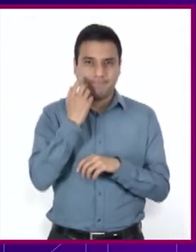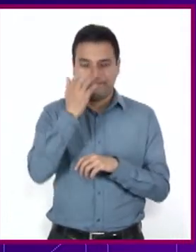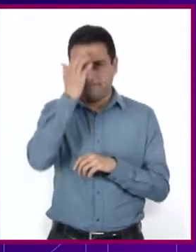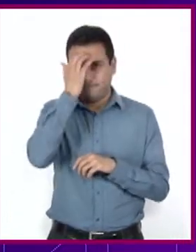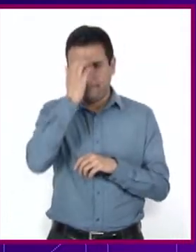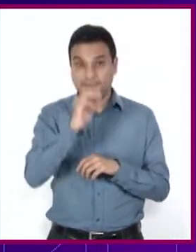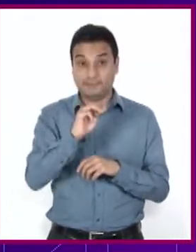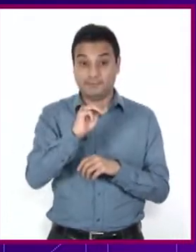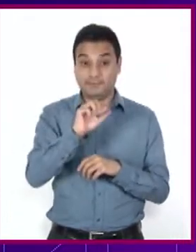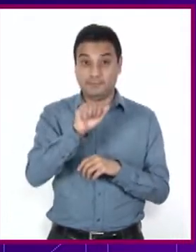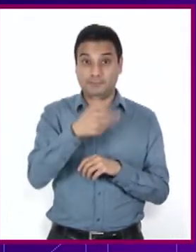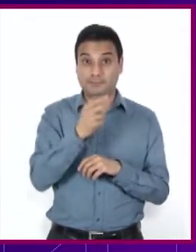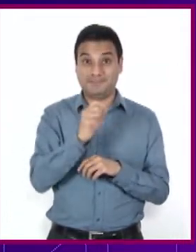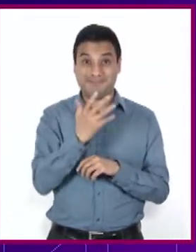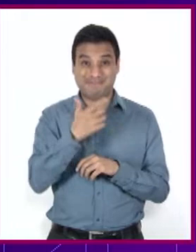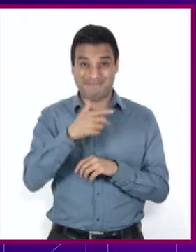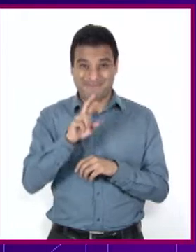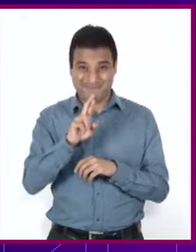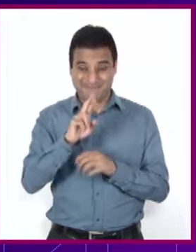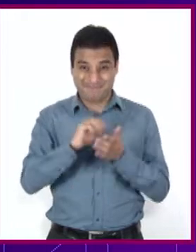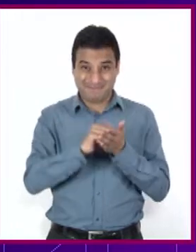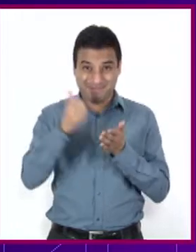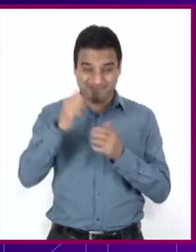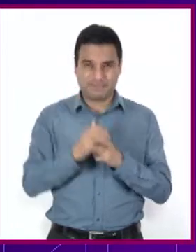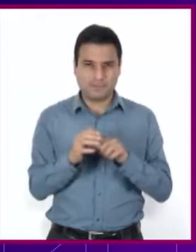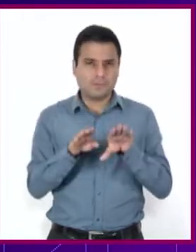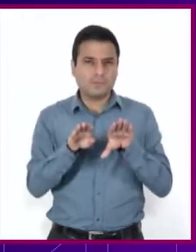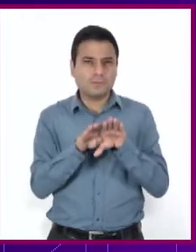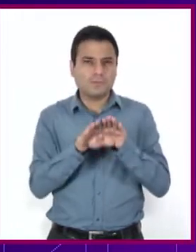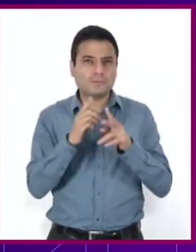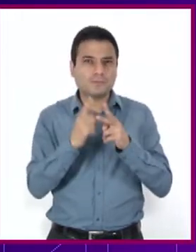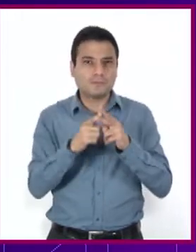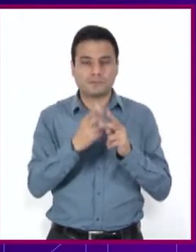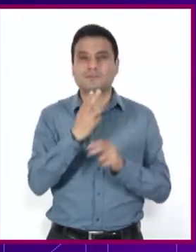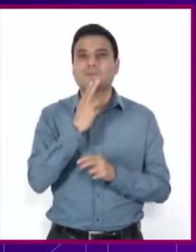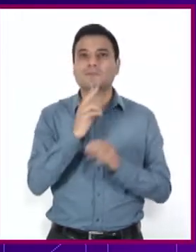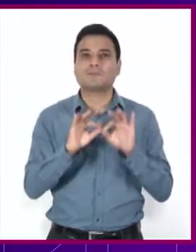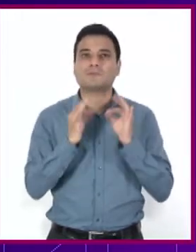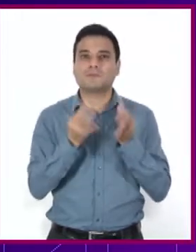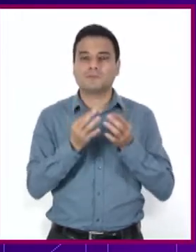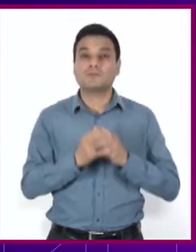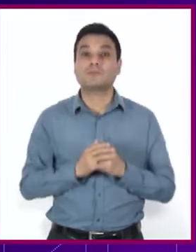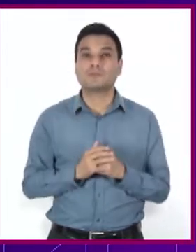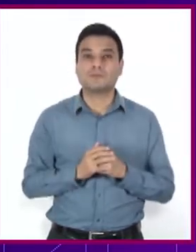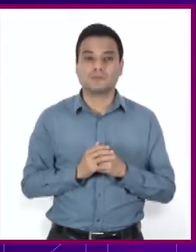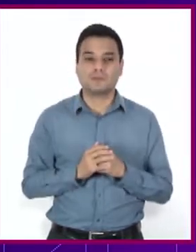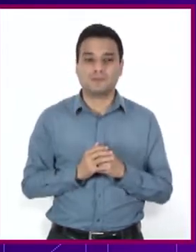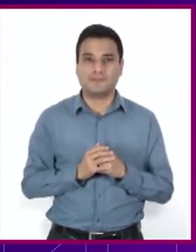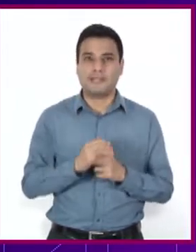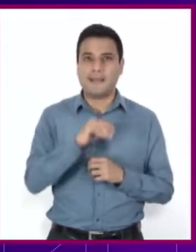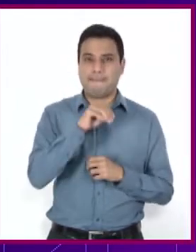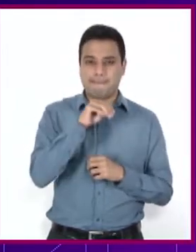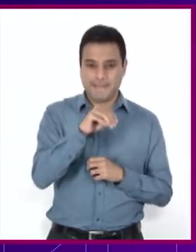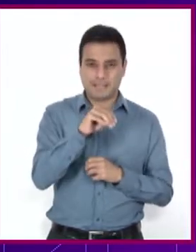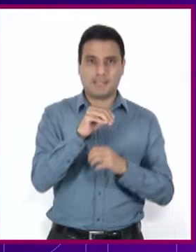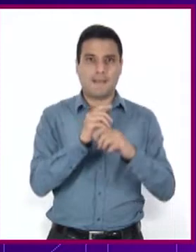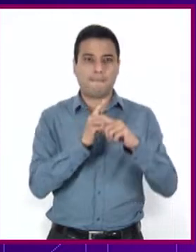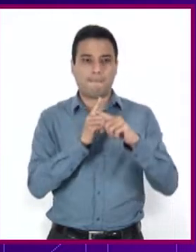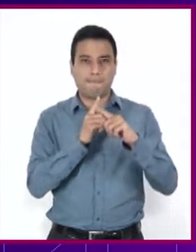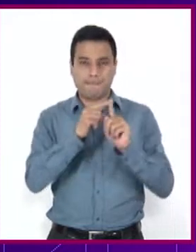de 13.5 gramos de aluminio, podemos utilizar la fórmula del volumen, que es igual a la masa entre la